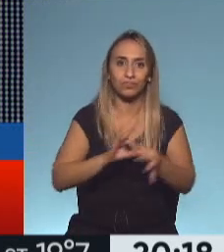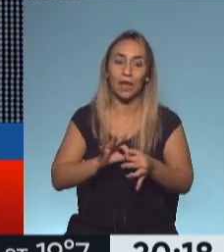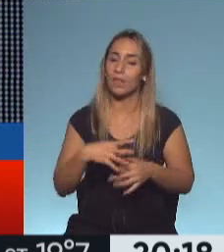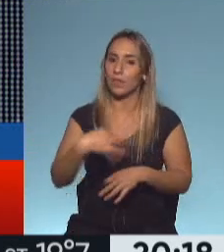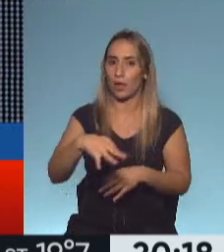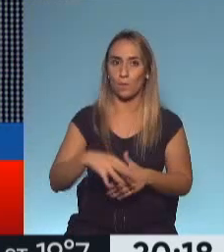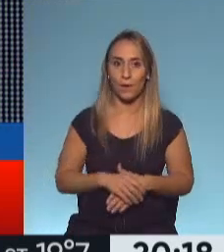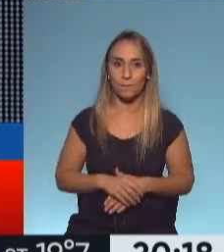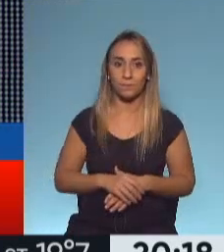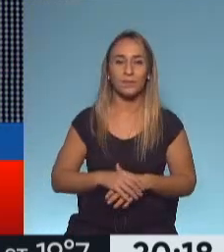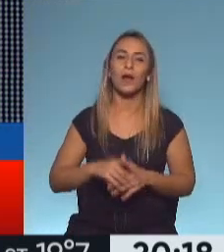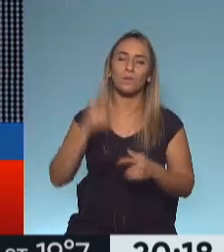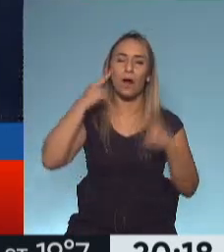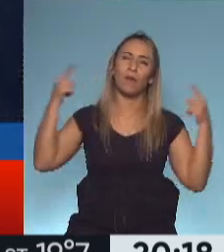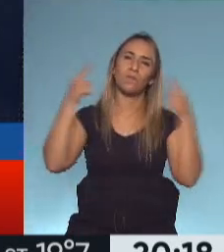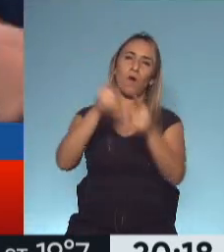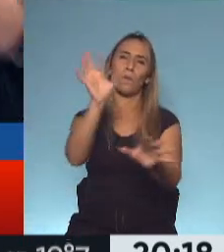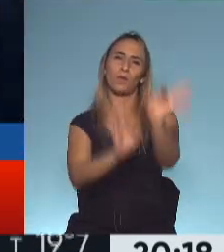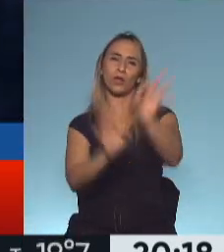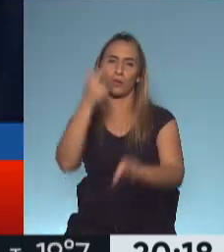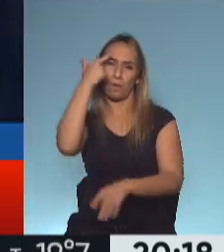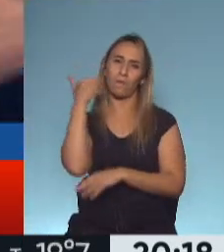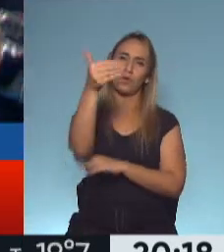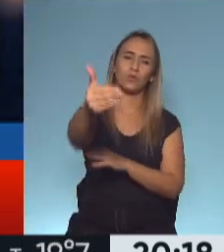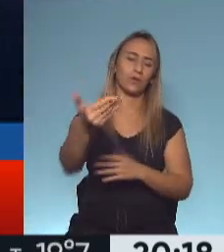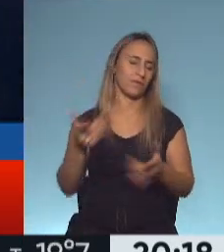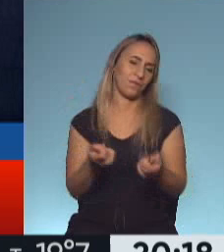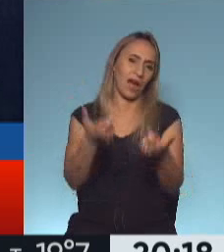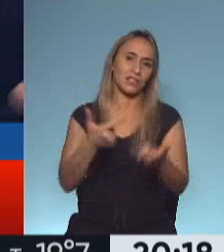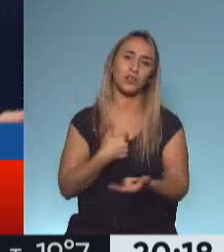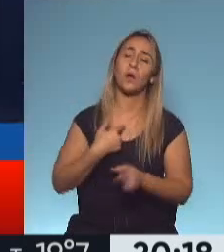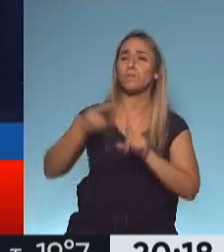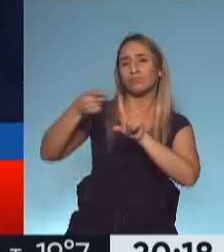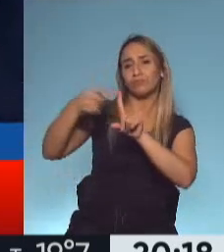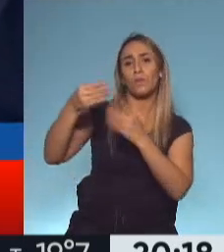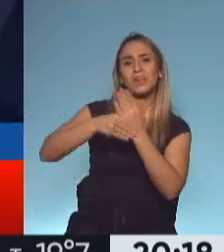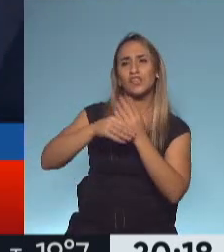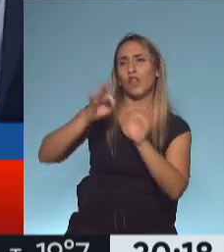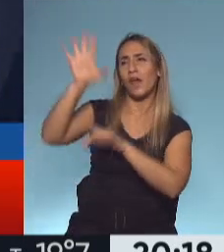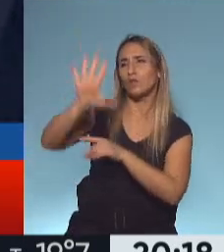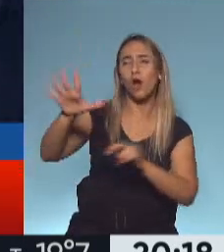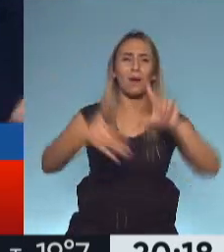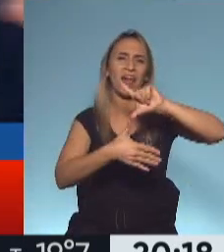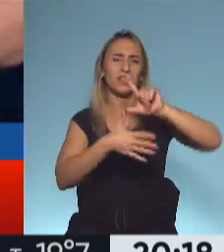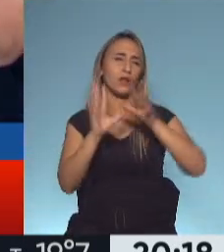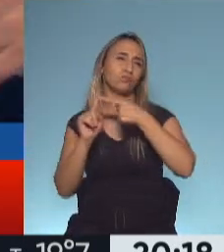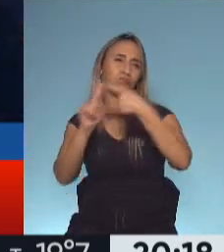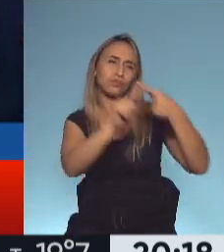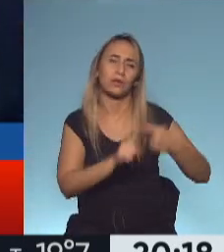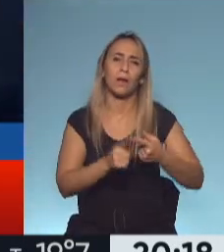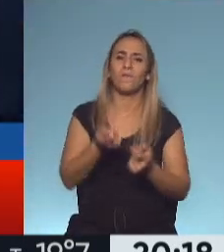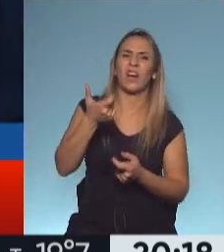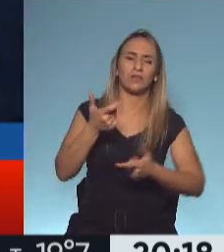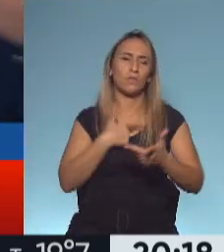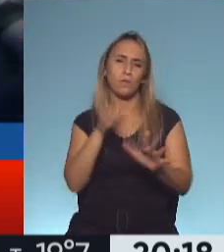hacer. Proyectar es muy difícil. Yo tengo varias proyecciones. Hablo mucho con los ministros de América Latina, con ministros europeos. Ha sido muy difícil proyectar porque